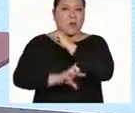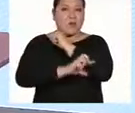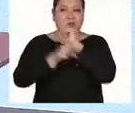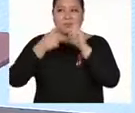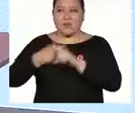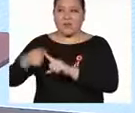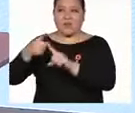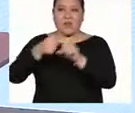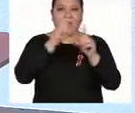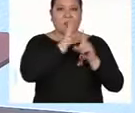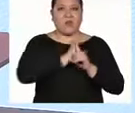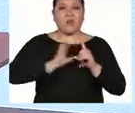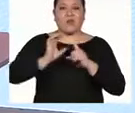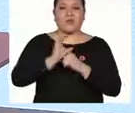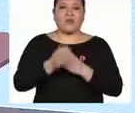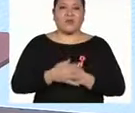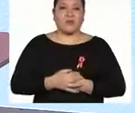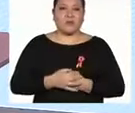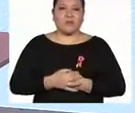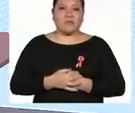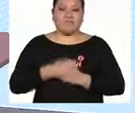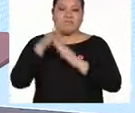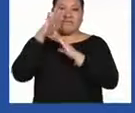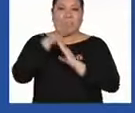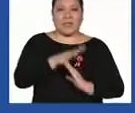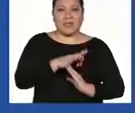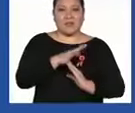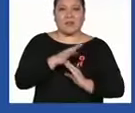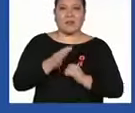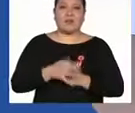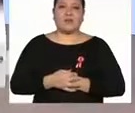tan diverso culturalmente: la discriminación.